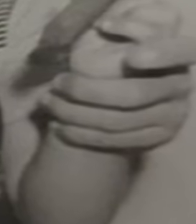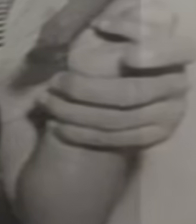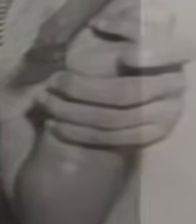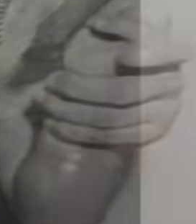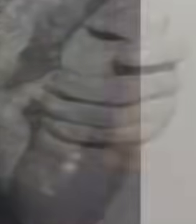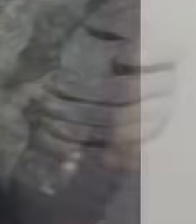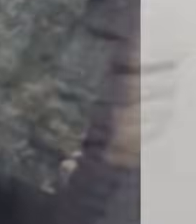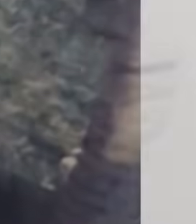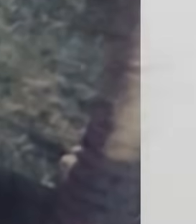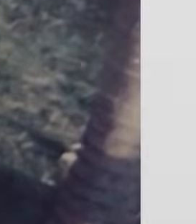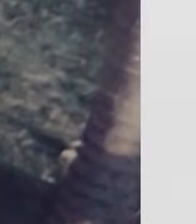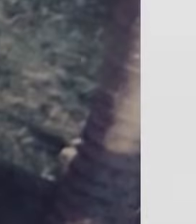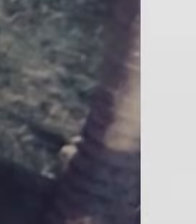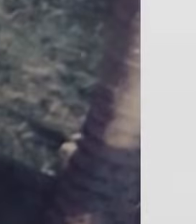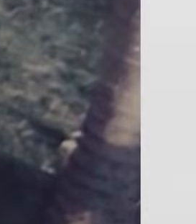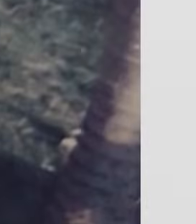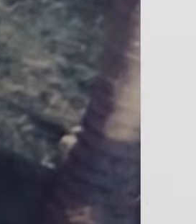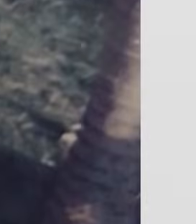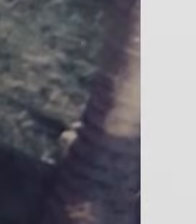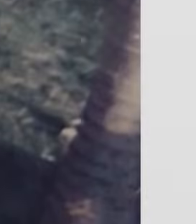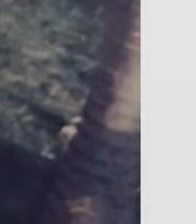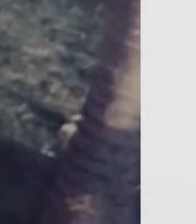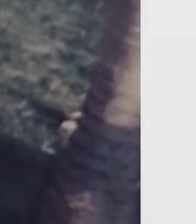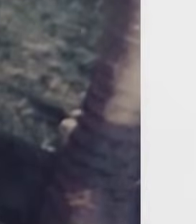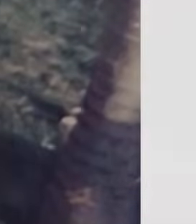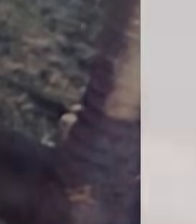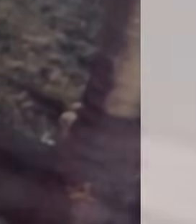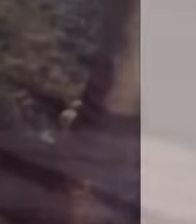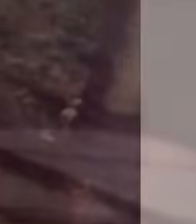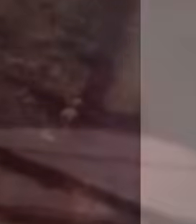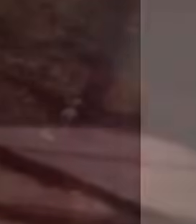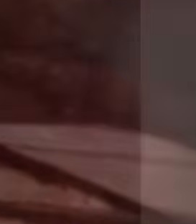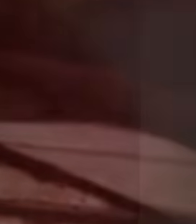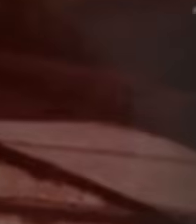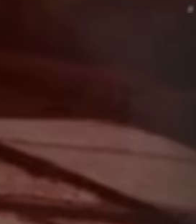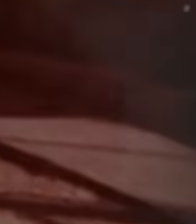la arcilla que va en tus manos.